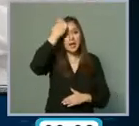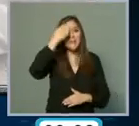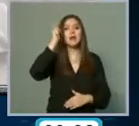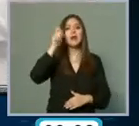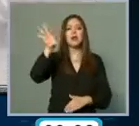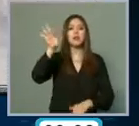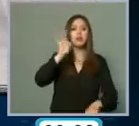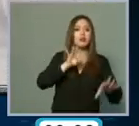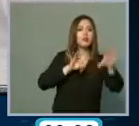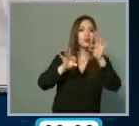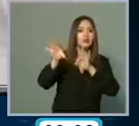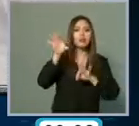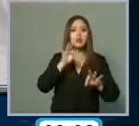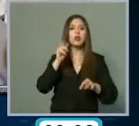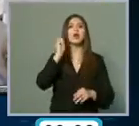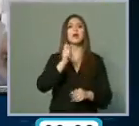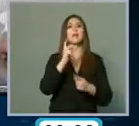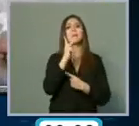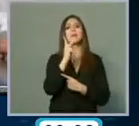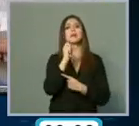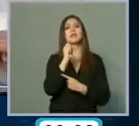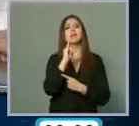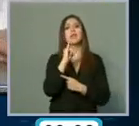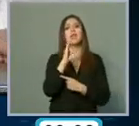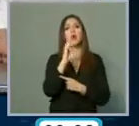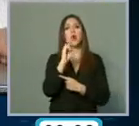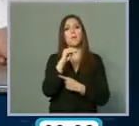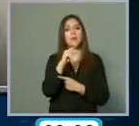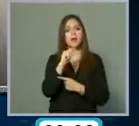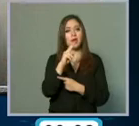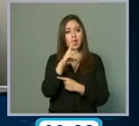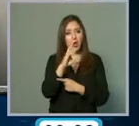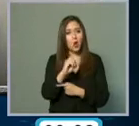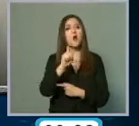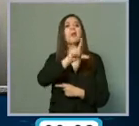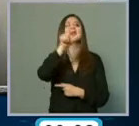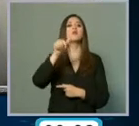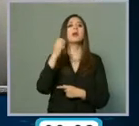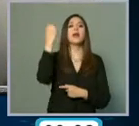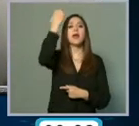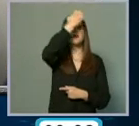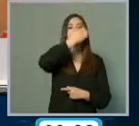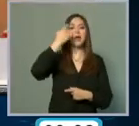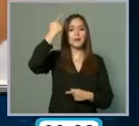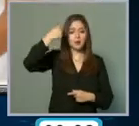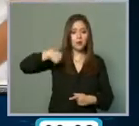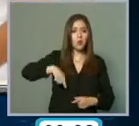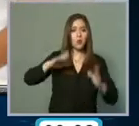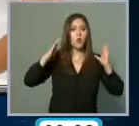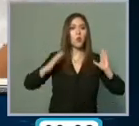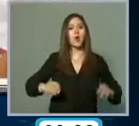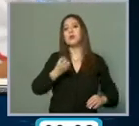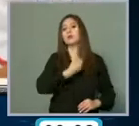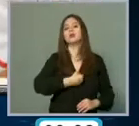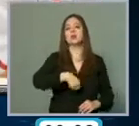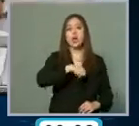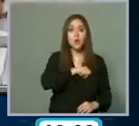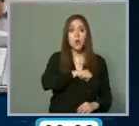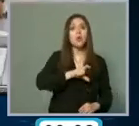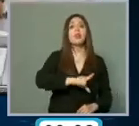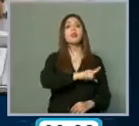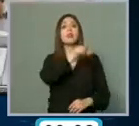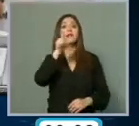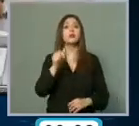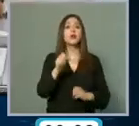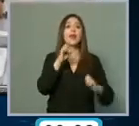conocimiento psicométrico, examen de salud, para ver realmente, y una entrevista para ver realmente si de la muchacha o el joven, porque ahora